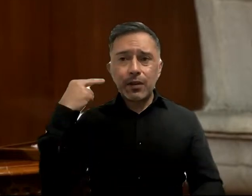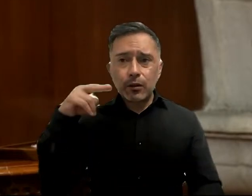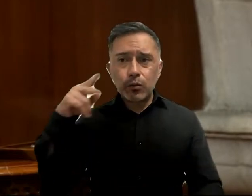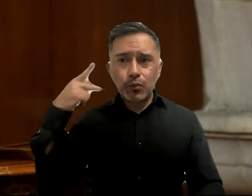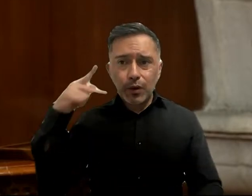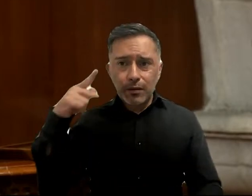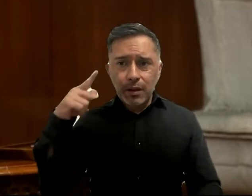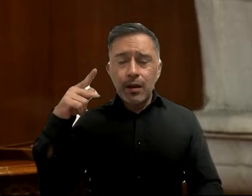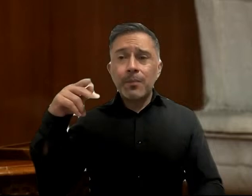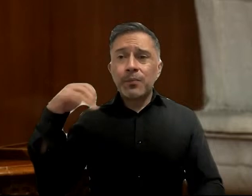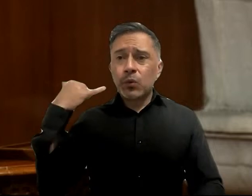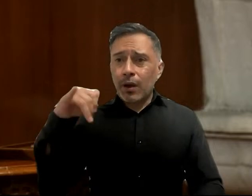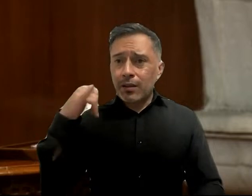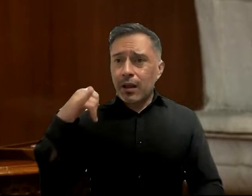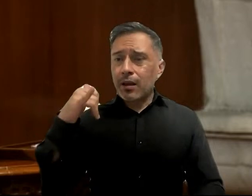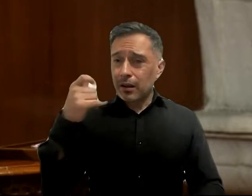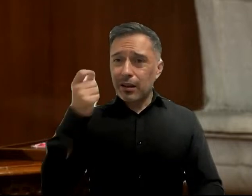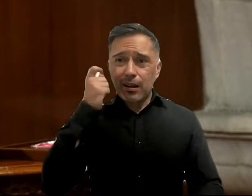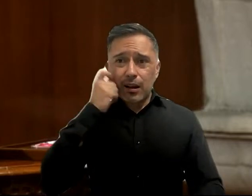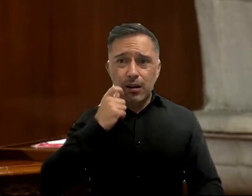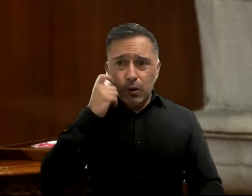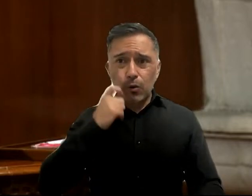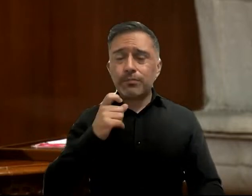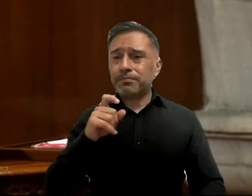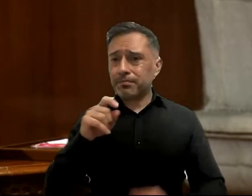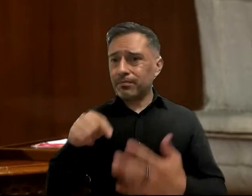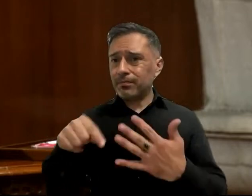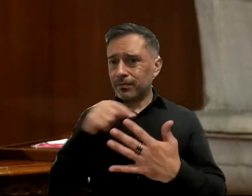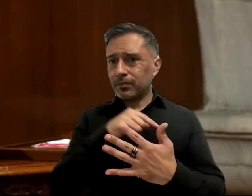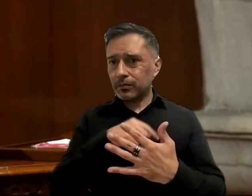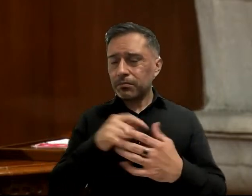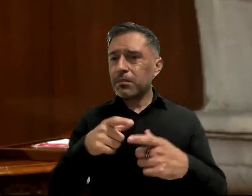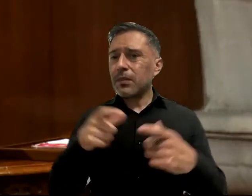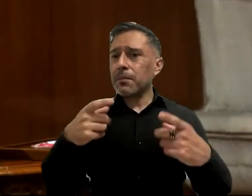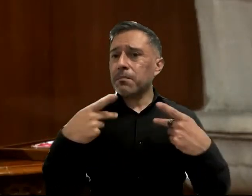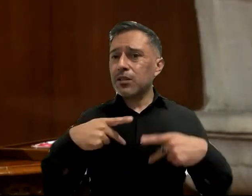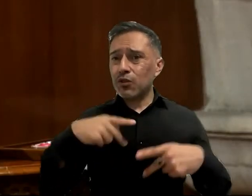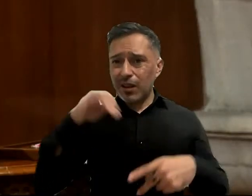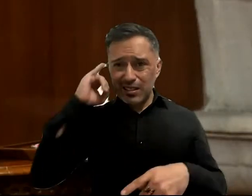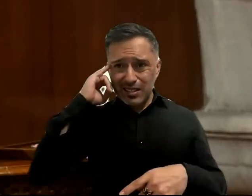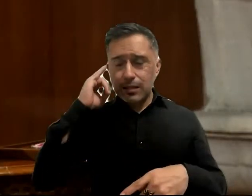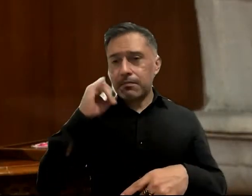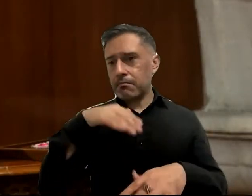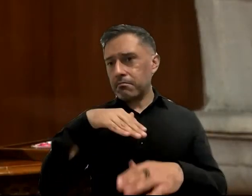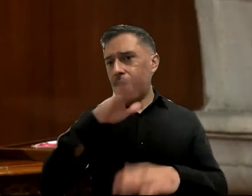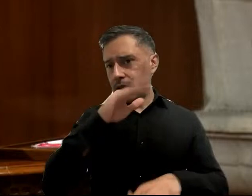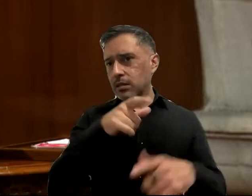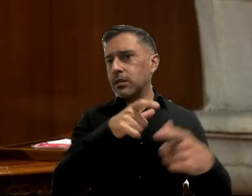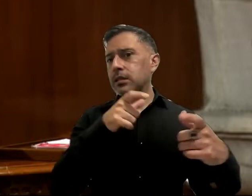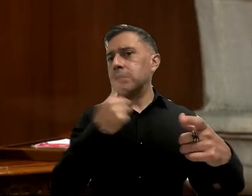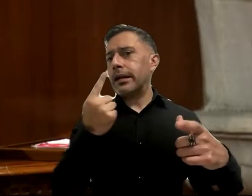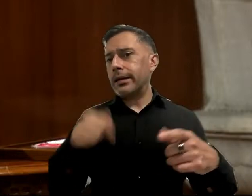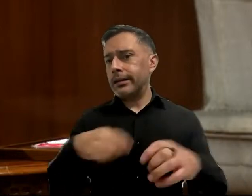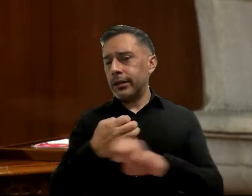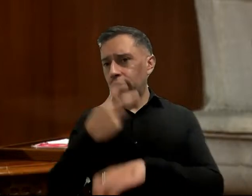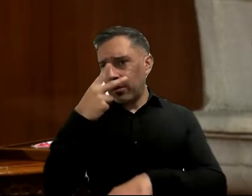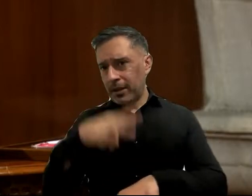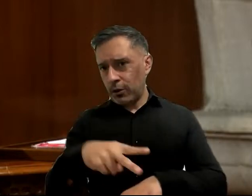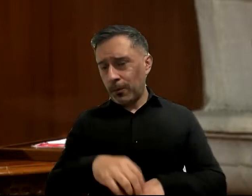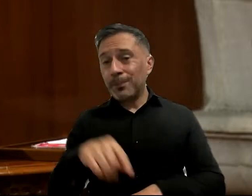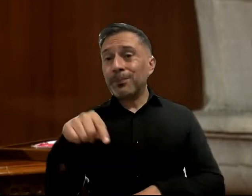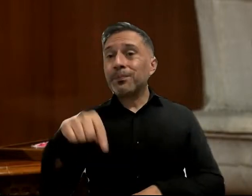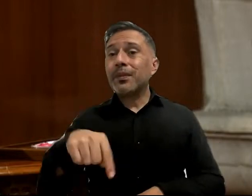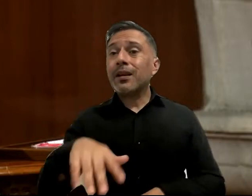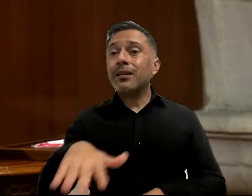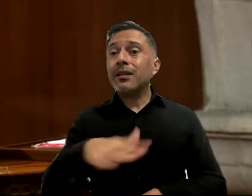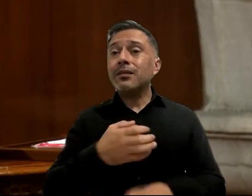y Guerrero cuentan con una mayor población hablante de lengua indígena que el Estado de México. Nuestra entidad registró alrededor